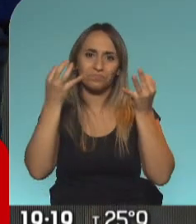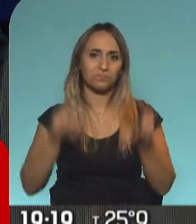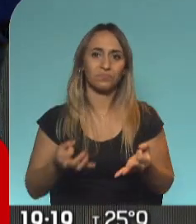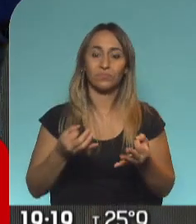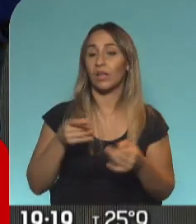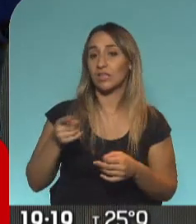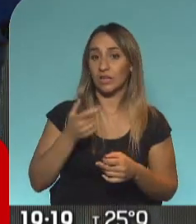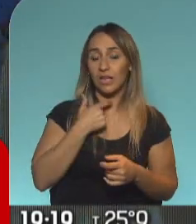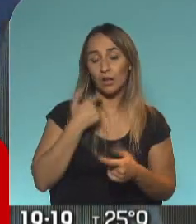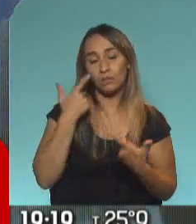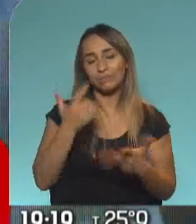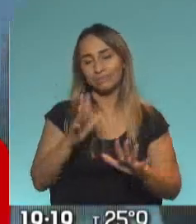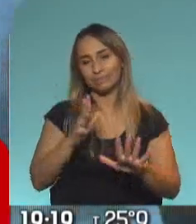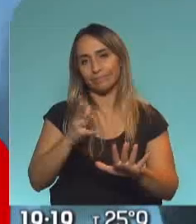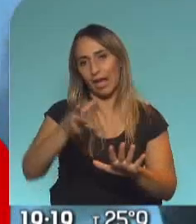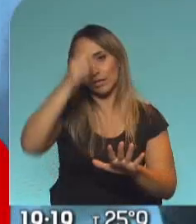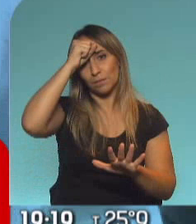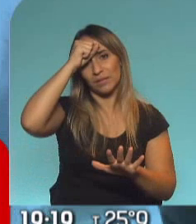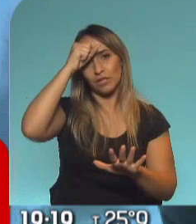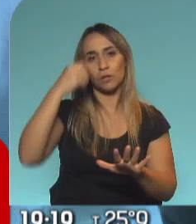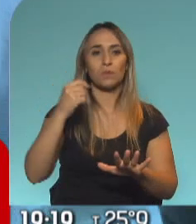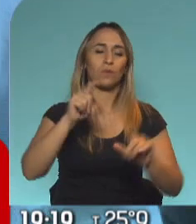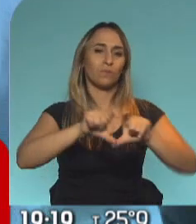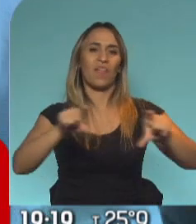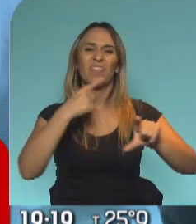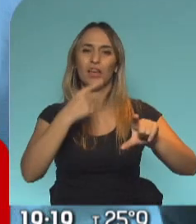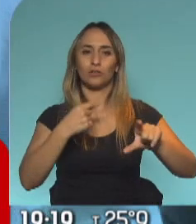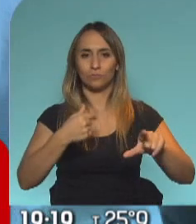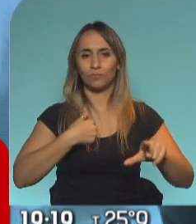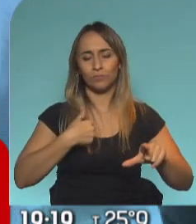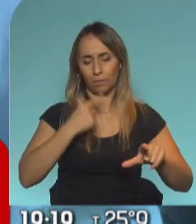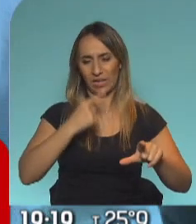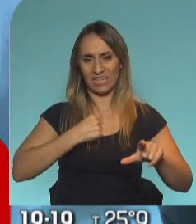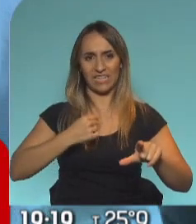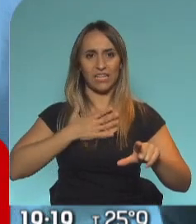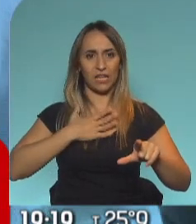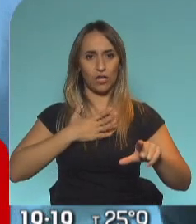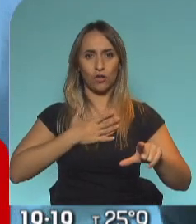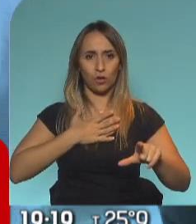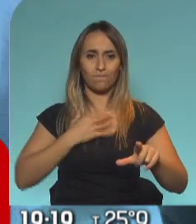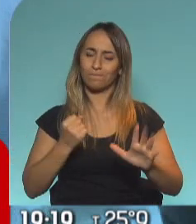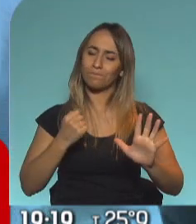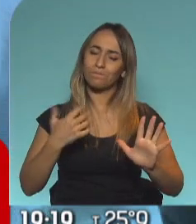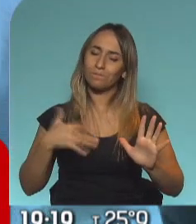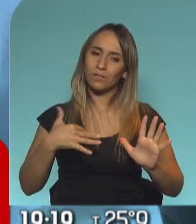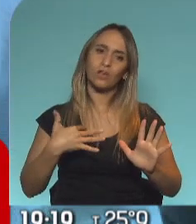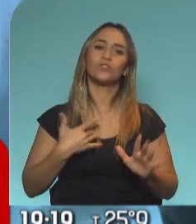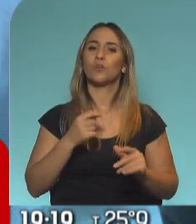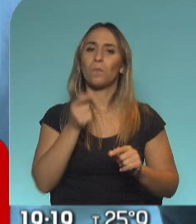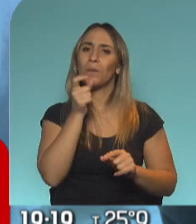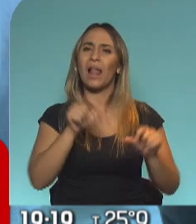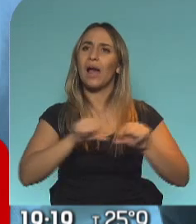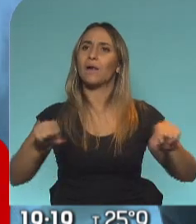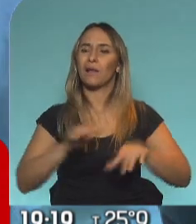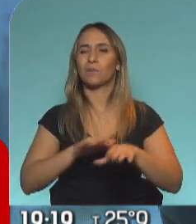y demostró su arrepentimiento con esta declaración. Dijo, me autocritico fuertemente, no debí decir por debajo de la